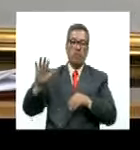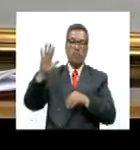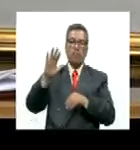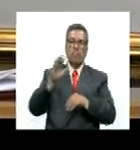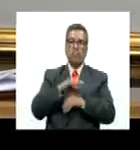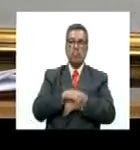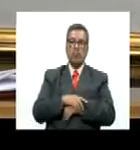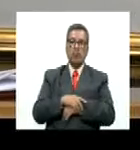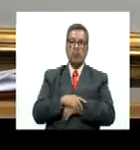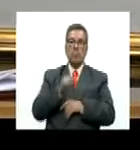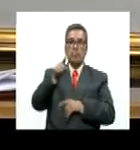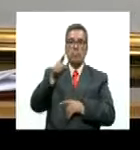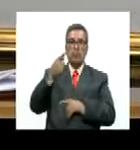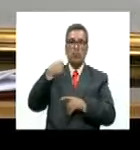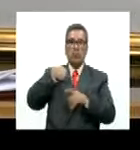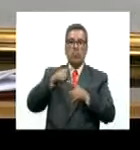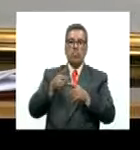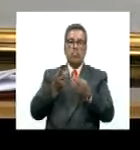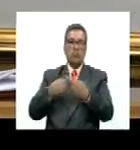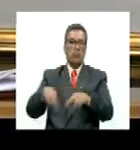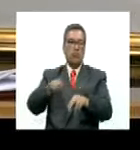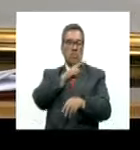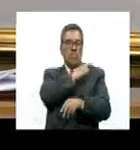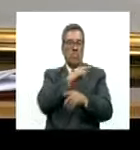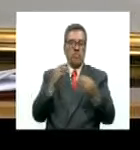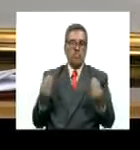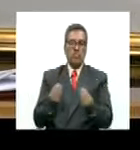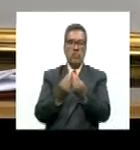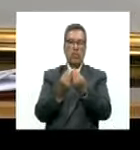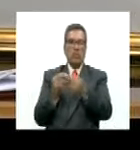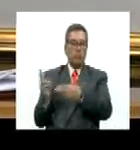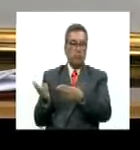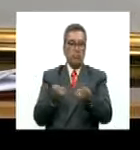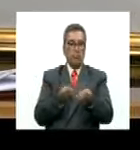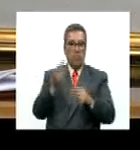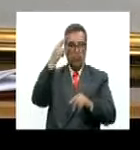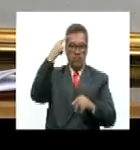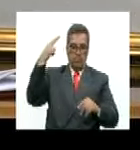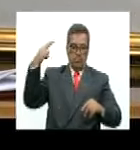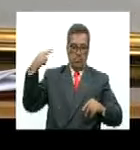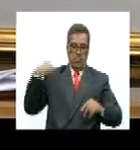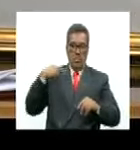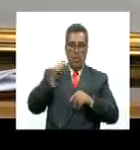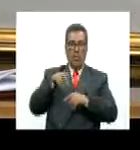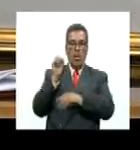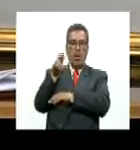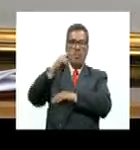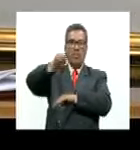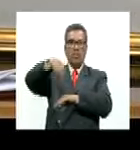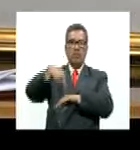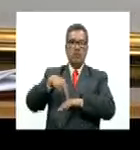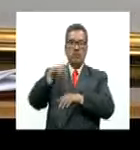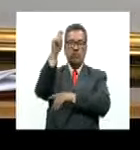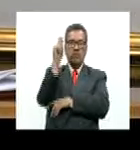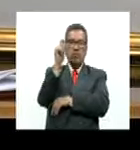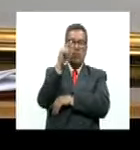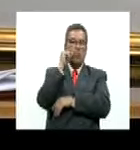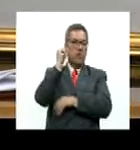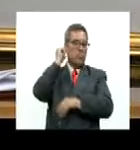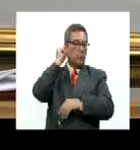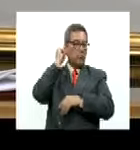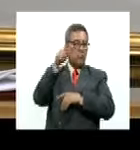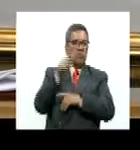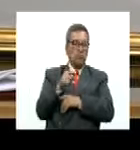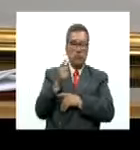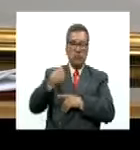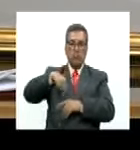Venezuela que se encuentran con nosotros hoy aquí como invitados de honor de esta Asamblea, de las diputadas y los diputados,